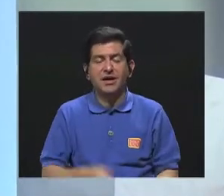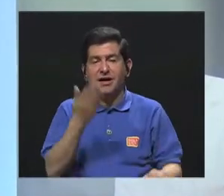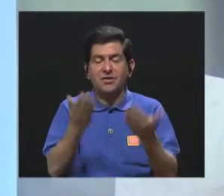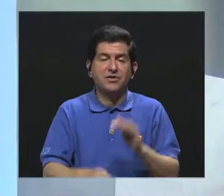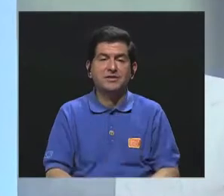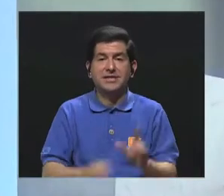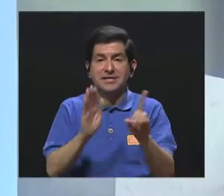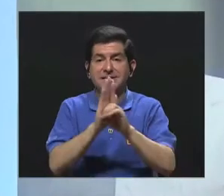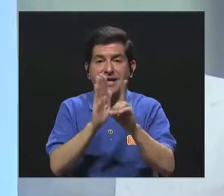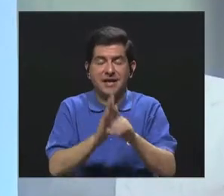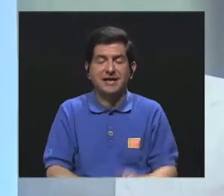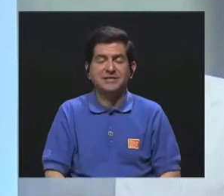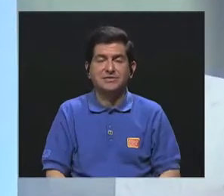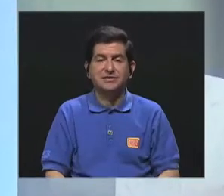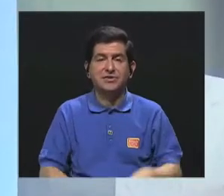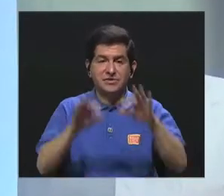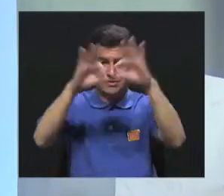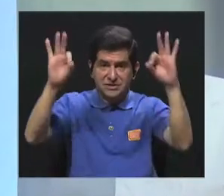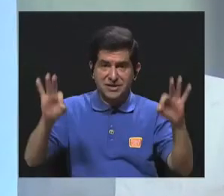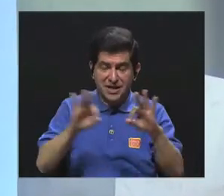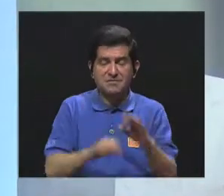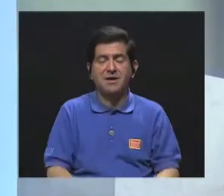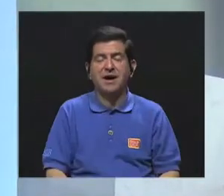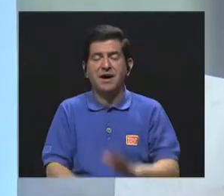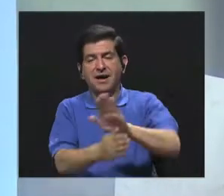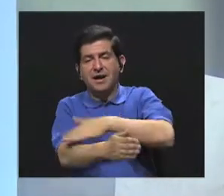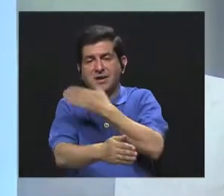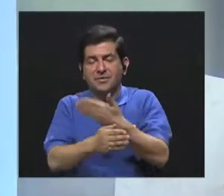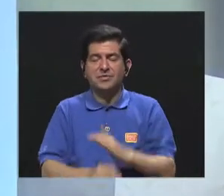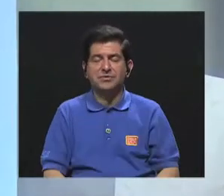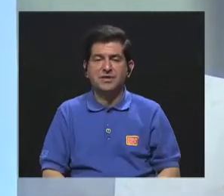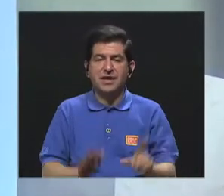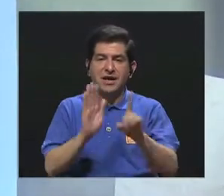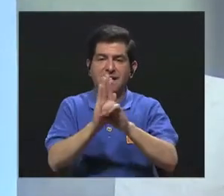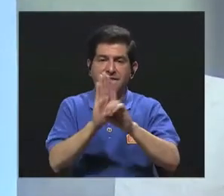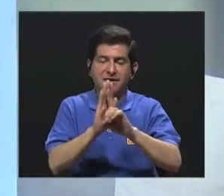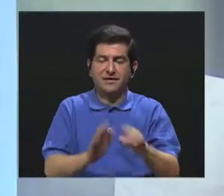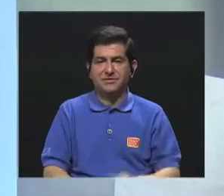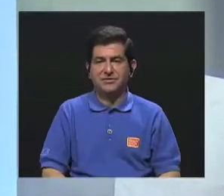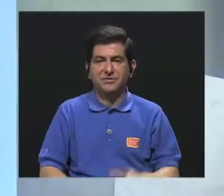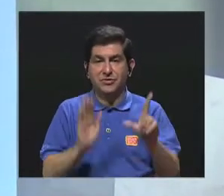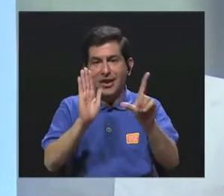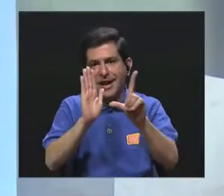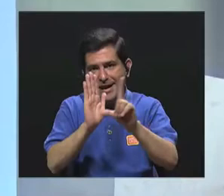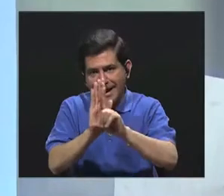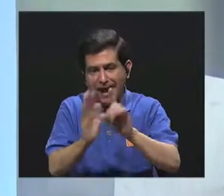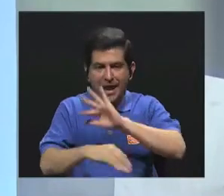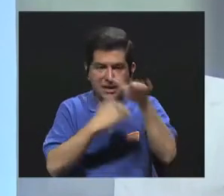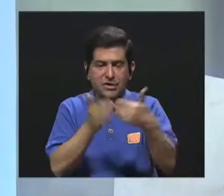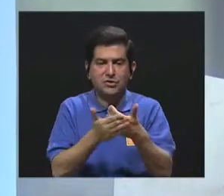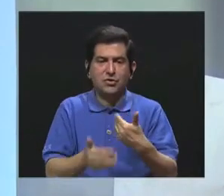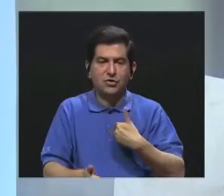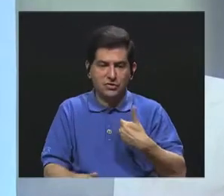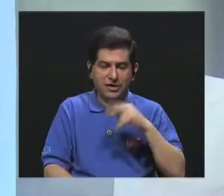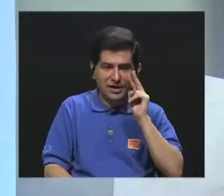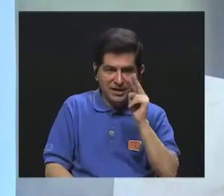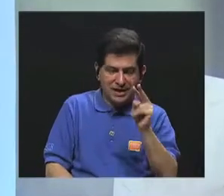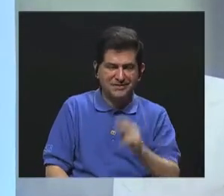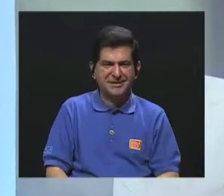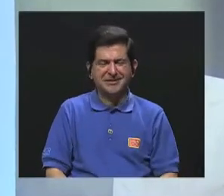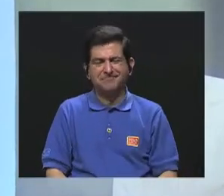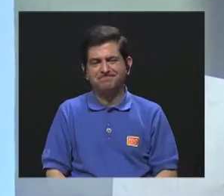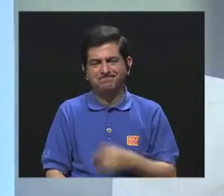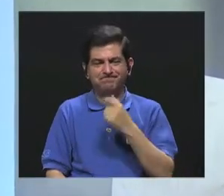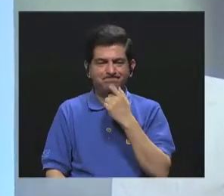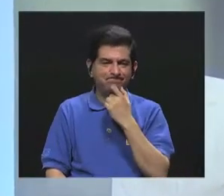de imágenes, de música, de legales, y que... Pues cuando ya llegamos a ver todo lo que había, pues sí, nos dimos cuenta que